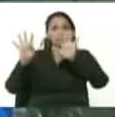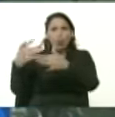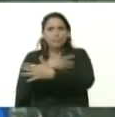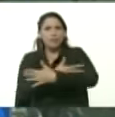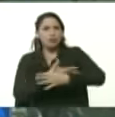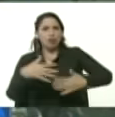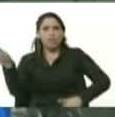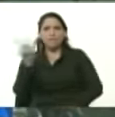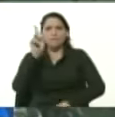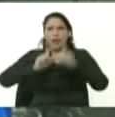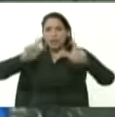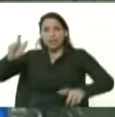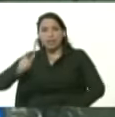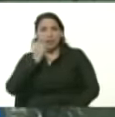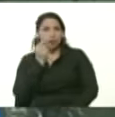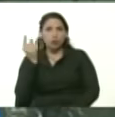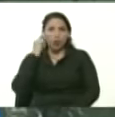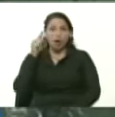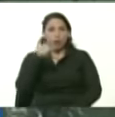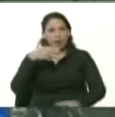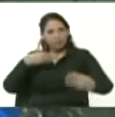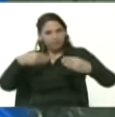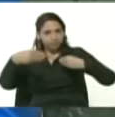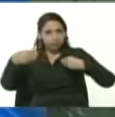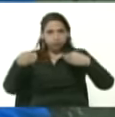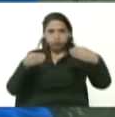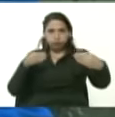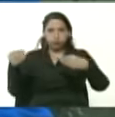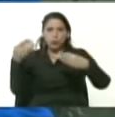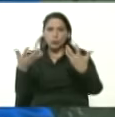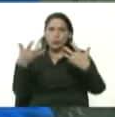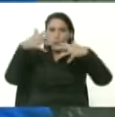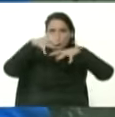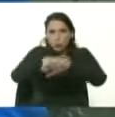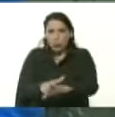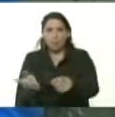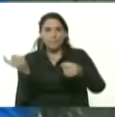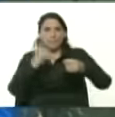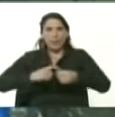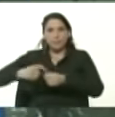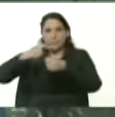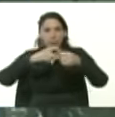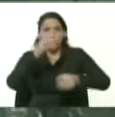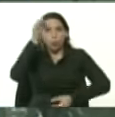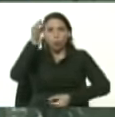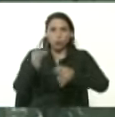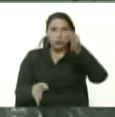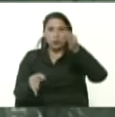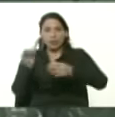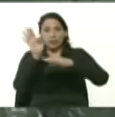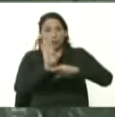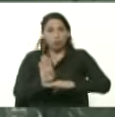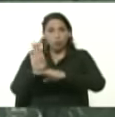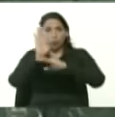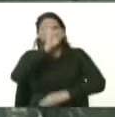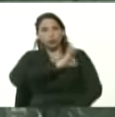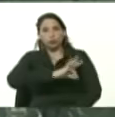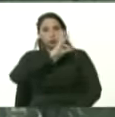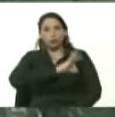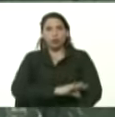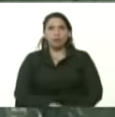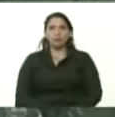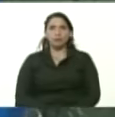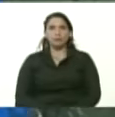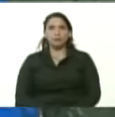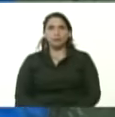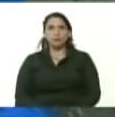venezolanas. Este modelo de inclusión, justicia y protección social ha